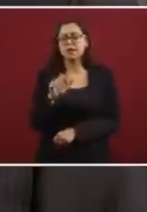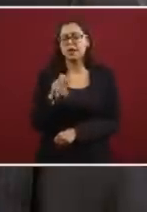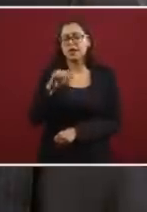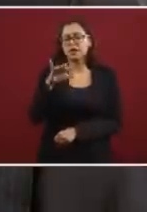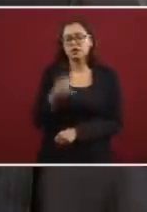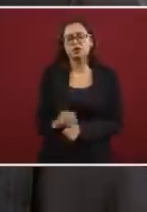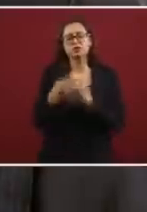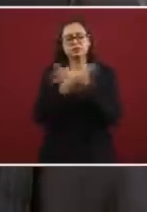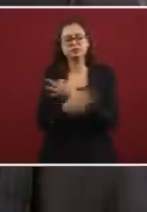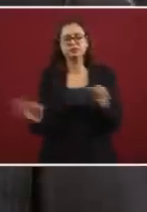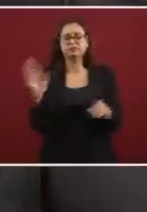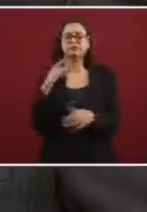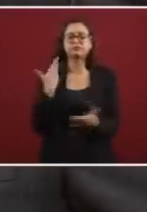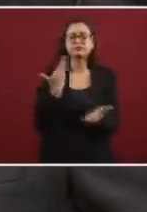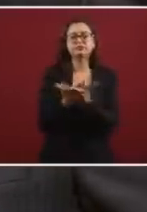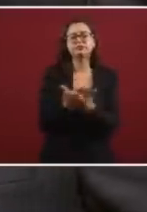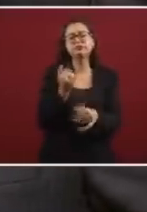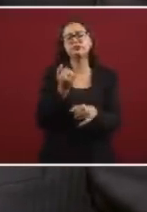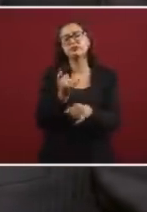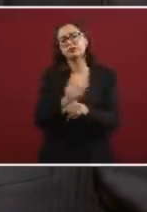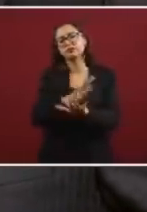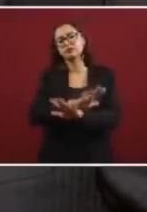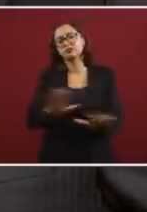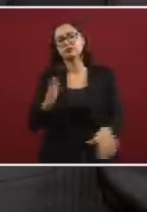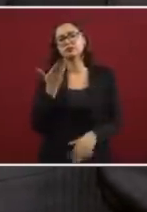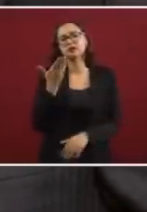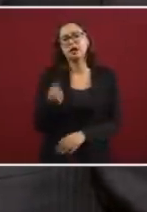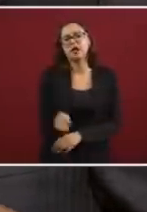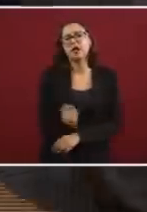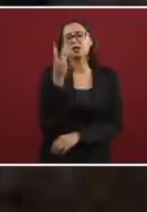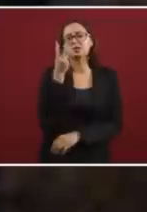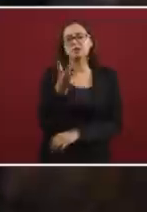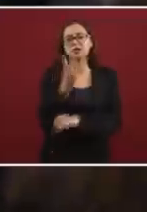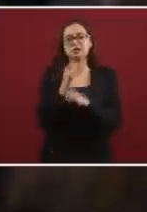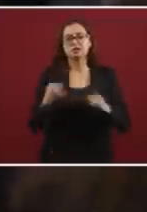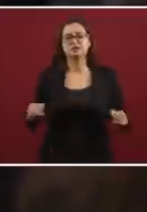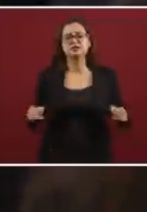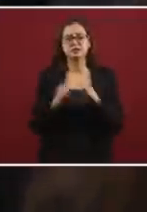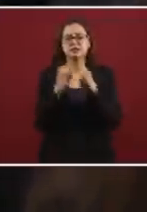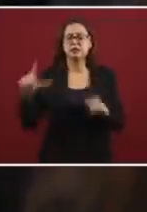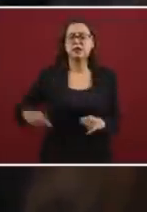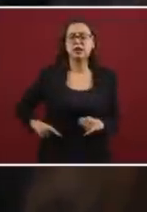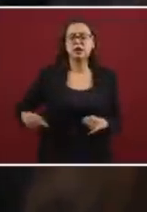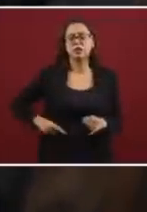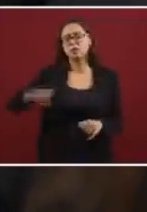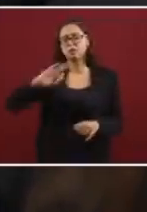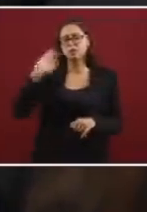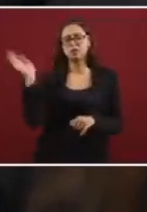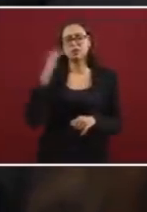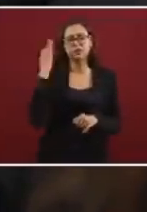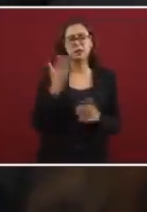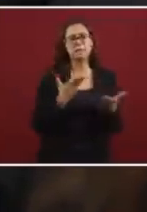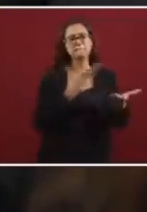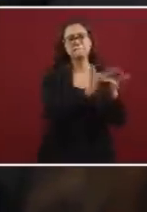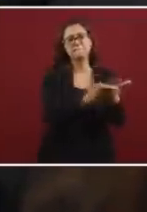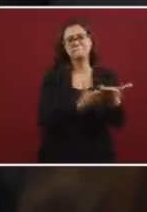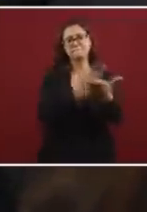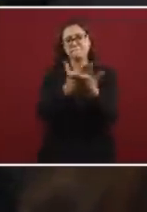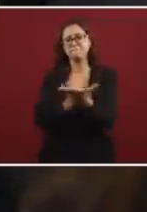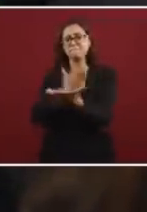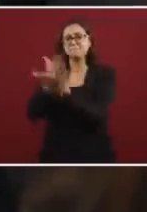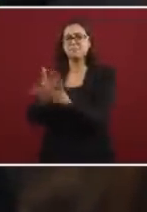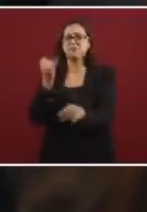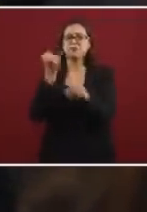solicitud de información que realizamos al menos a tres dependencias del gobierno federal solicitando el